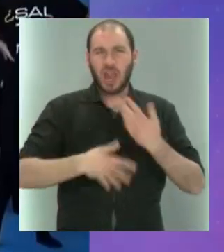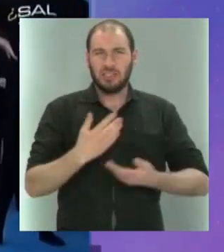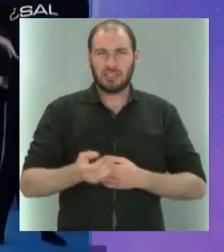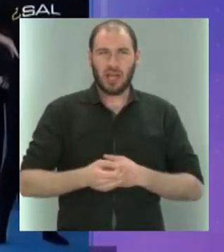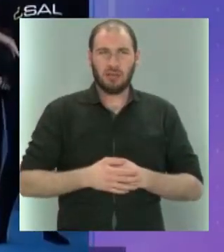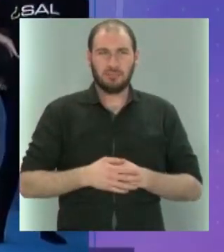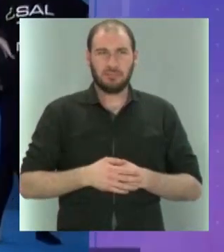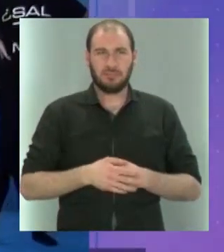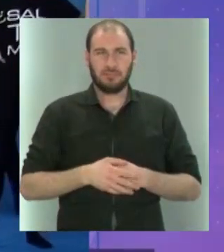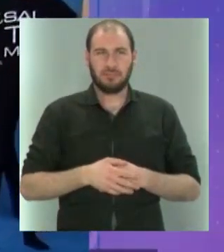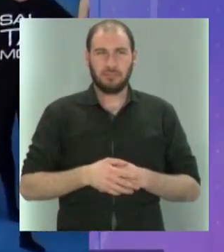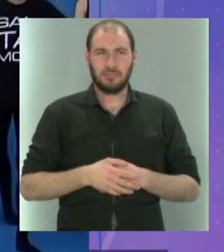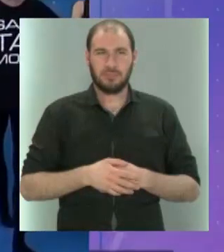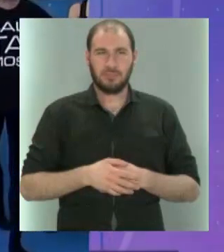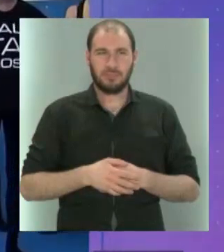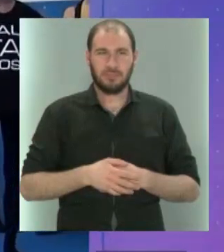acoso.